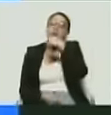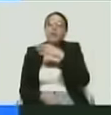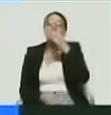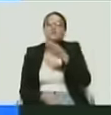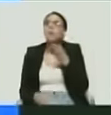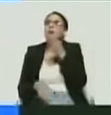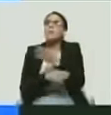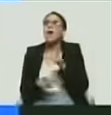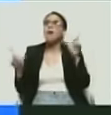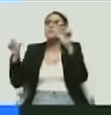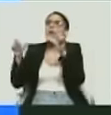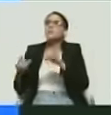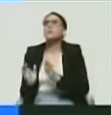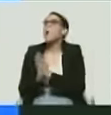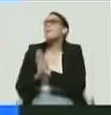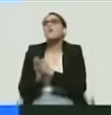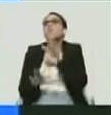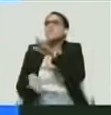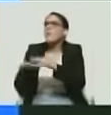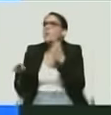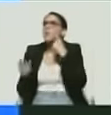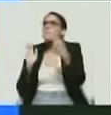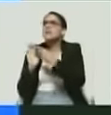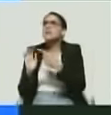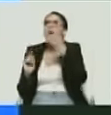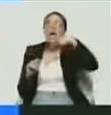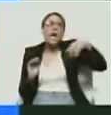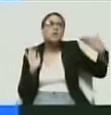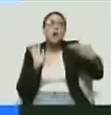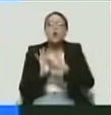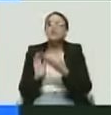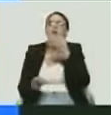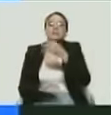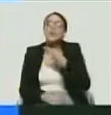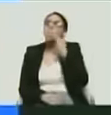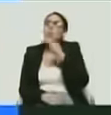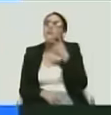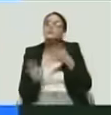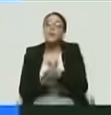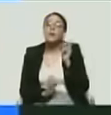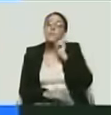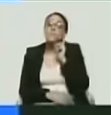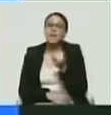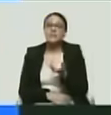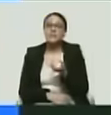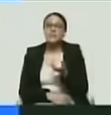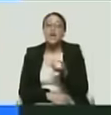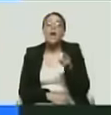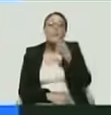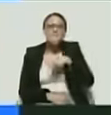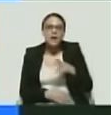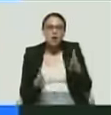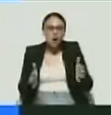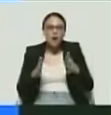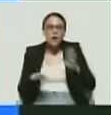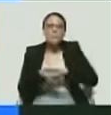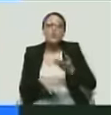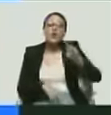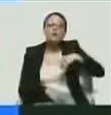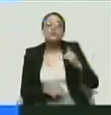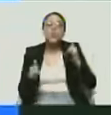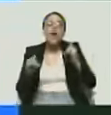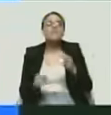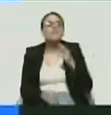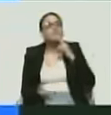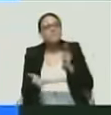permita tratar de torcer la realidad. La realidad se impone siempre. Y nosotros vamos a defender la paz